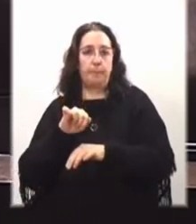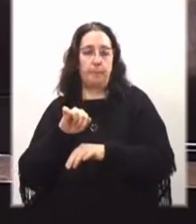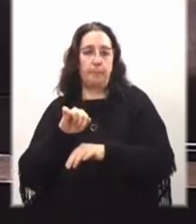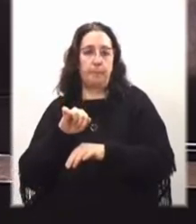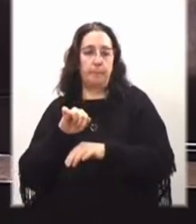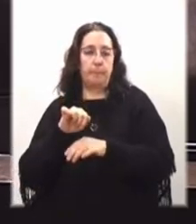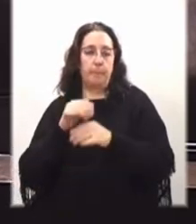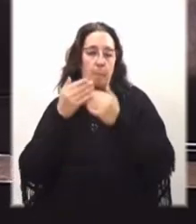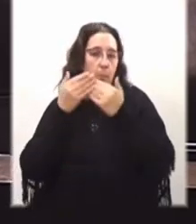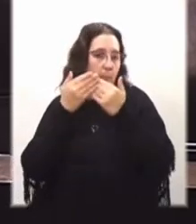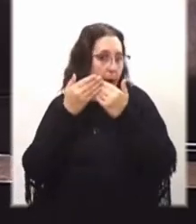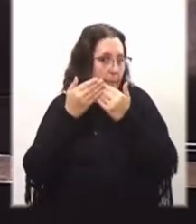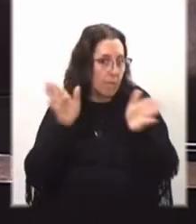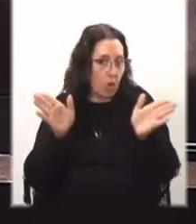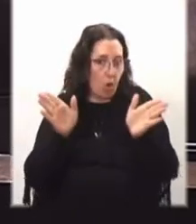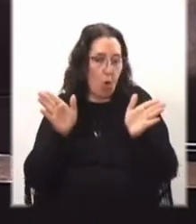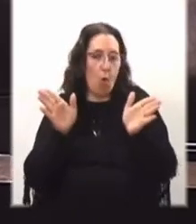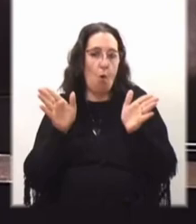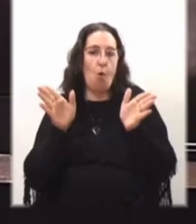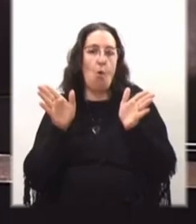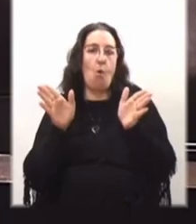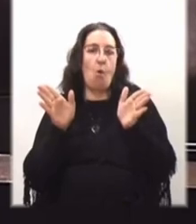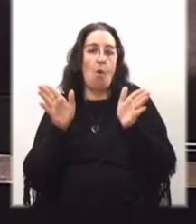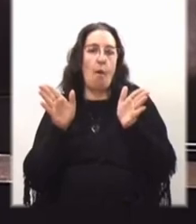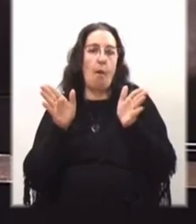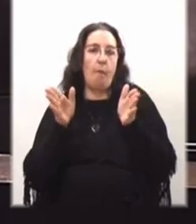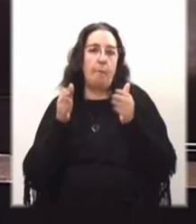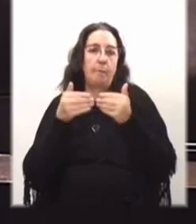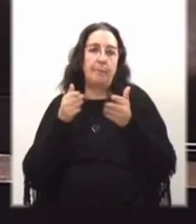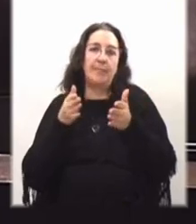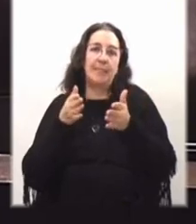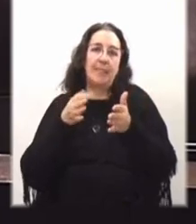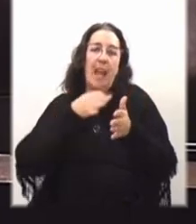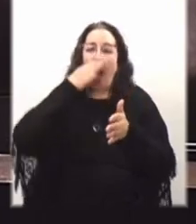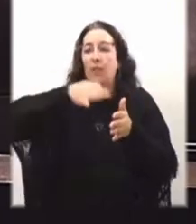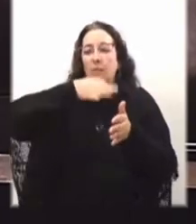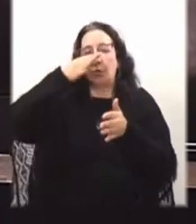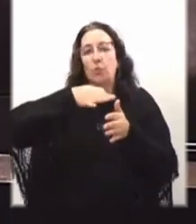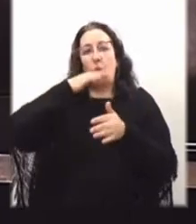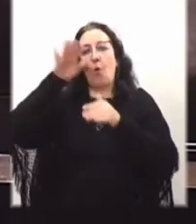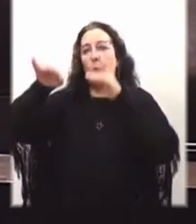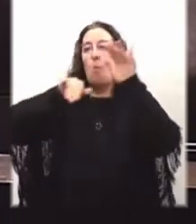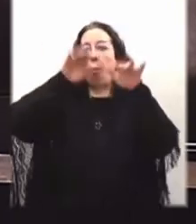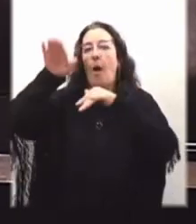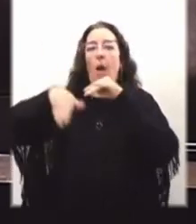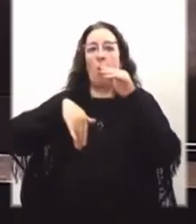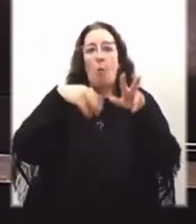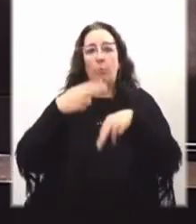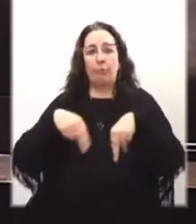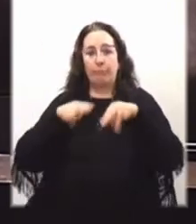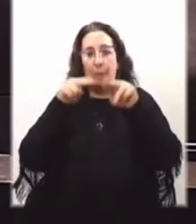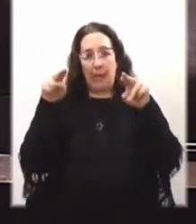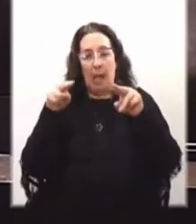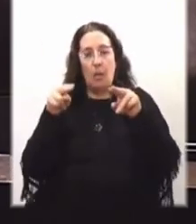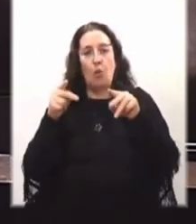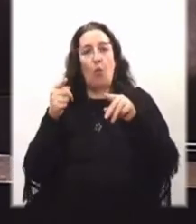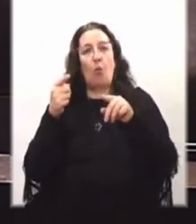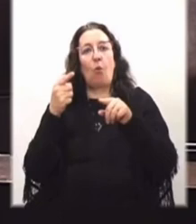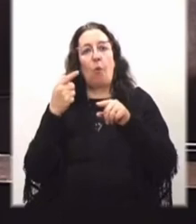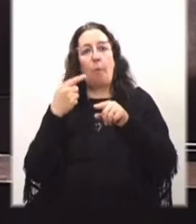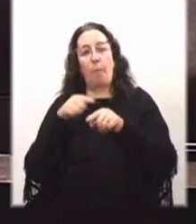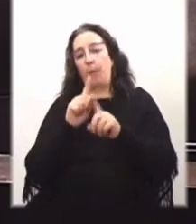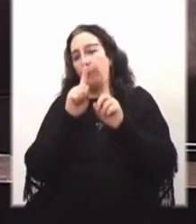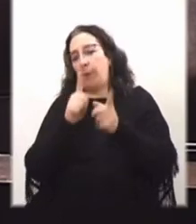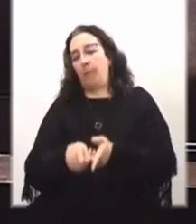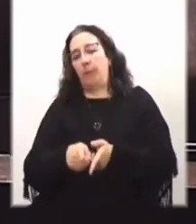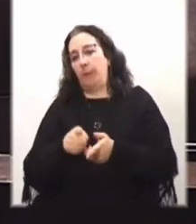compuerta que se abrió a partir del acto convocado por el Plenario Intersindical de Trabajadores, pero también tuvo